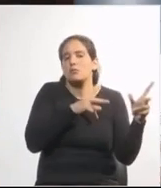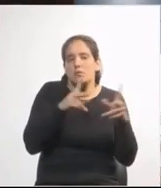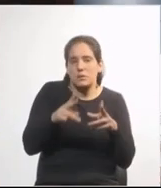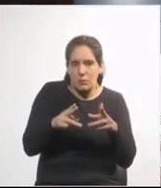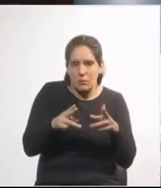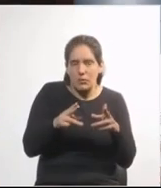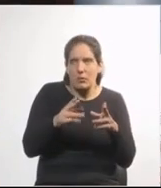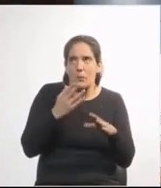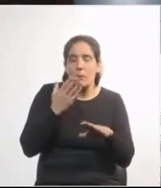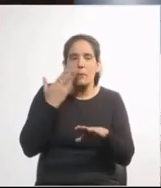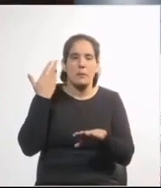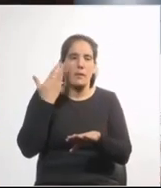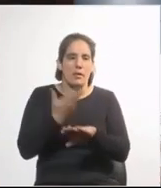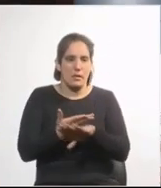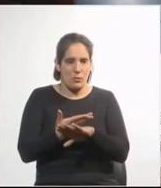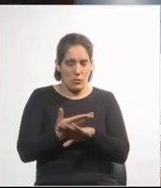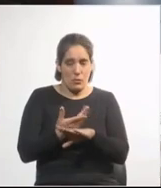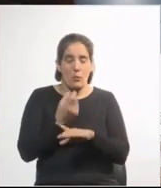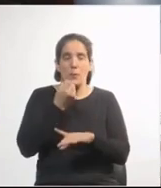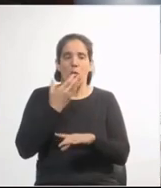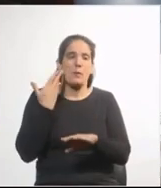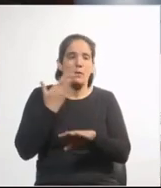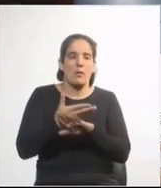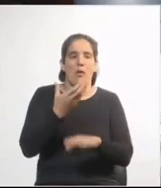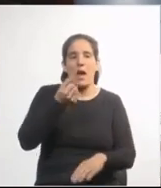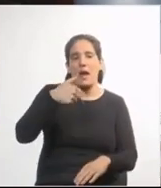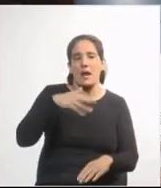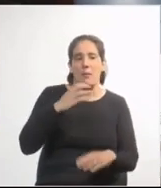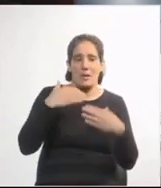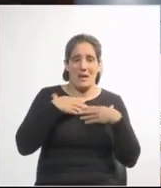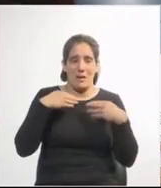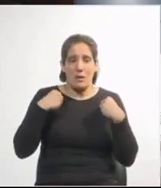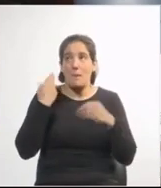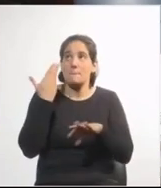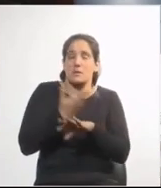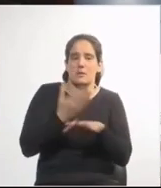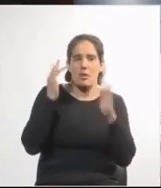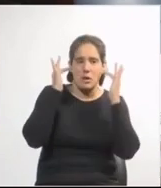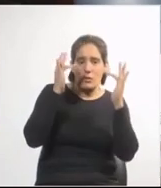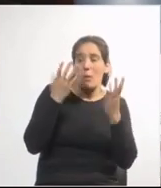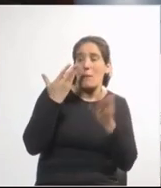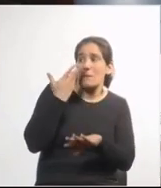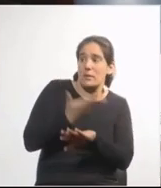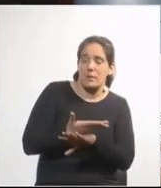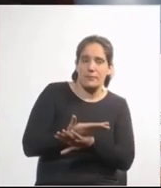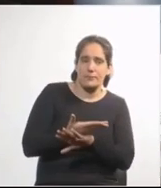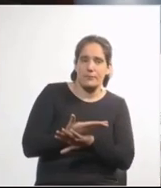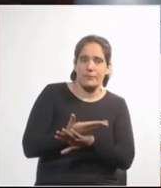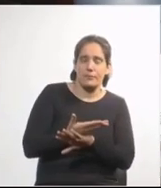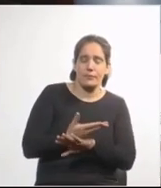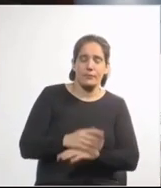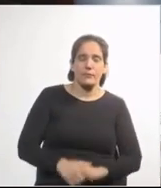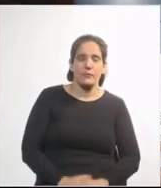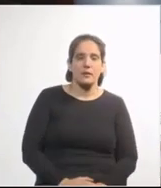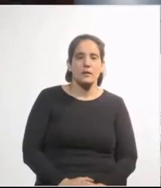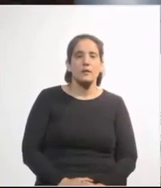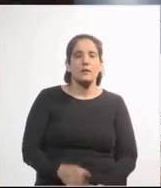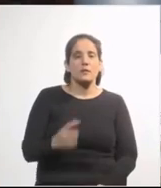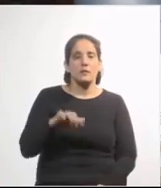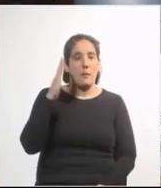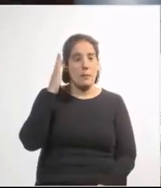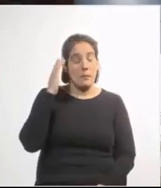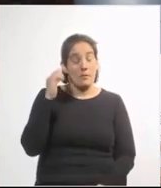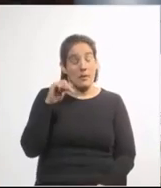lo solicitado por la ANEP para conformar equipos multidisciplinarios. Tengamos presente que la